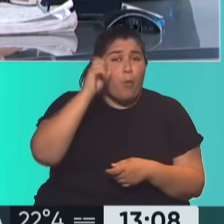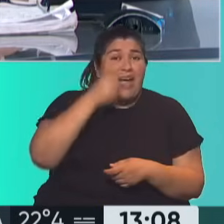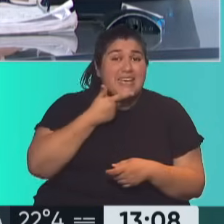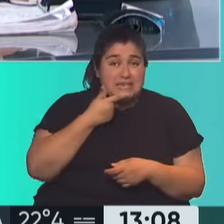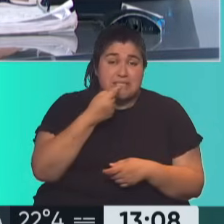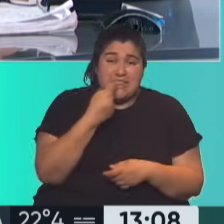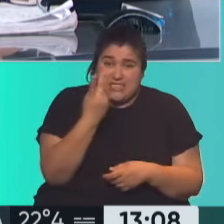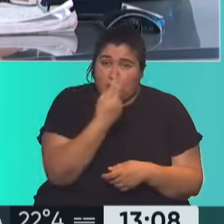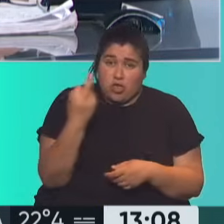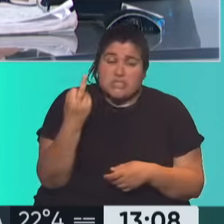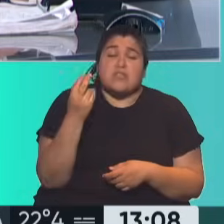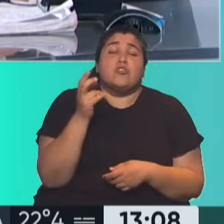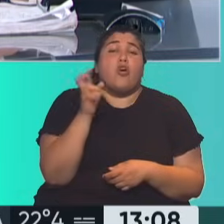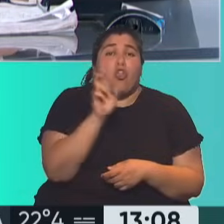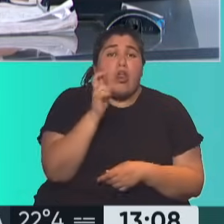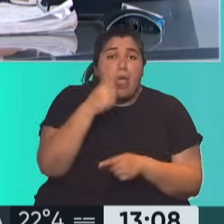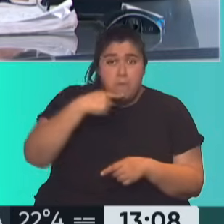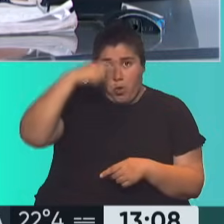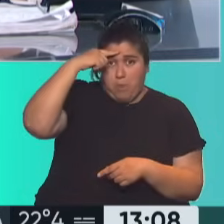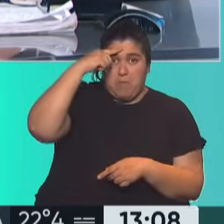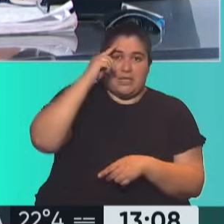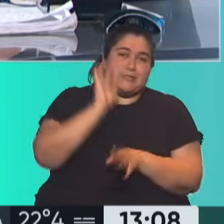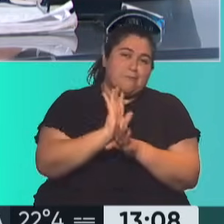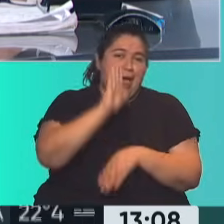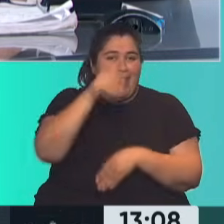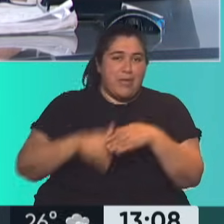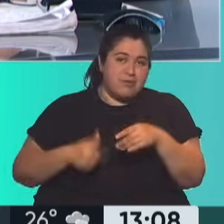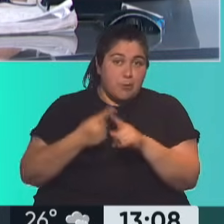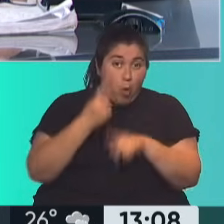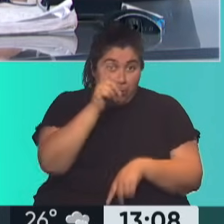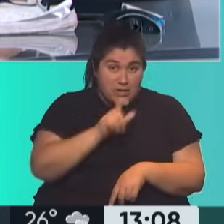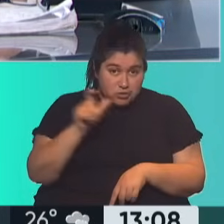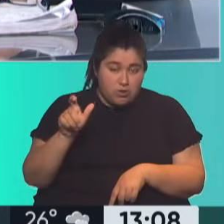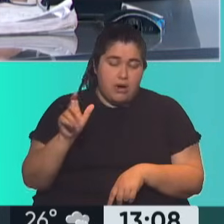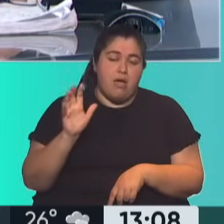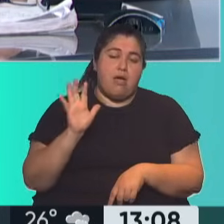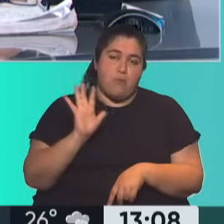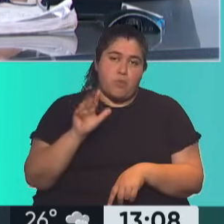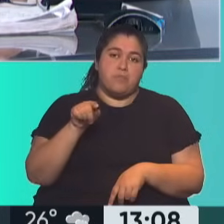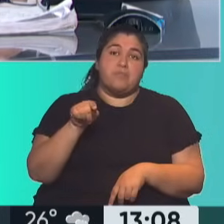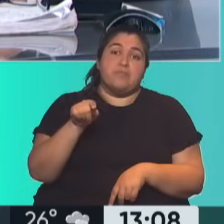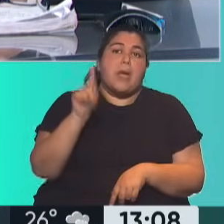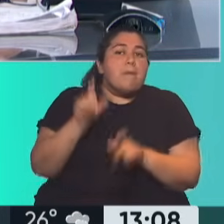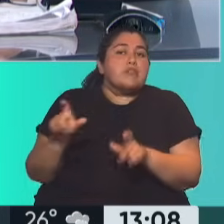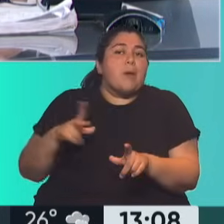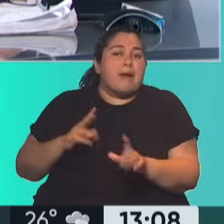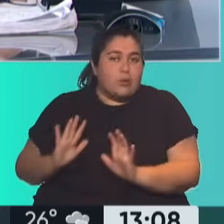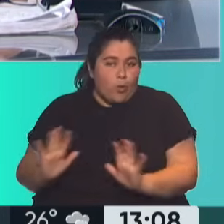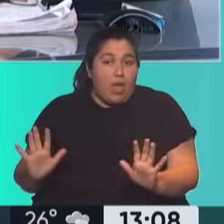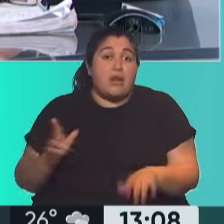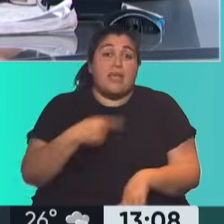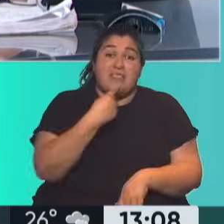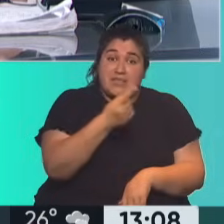20000 por persona por mes es el límite este admitido eh Para particulares lo que hacía le vendían